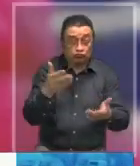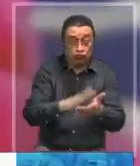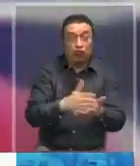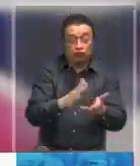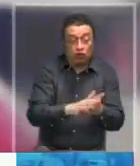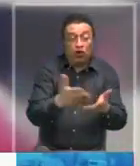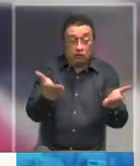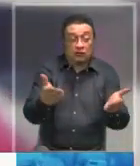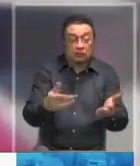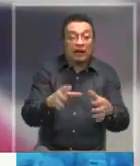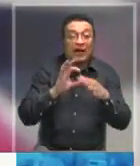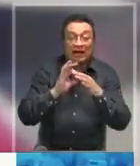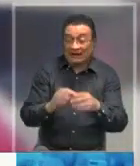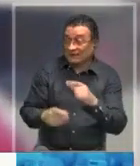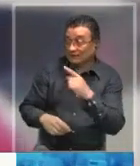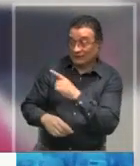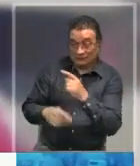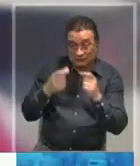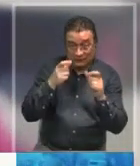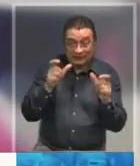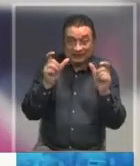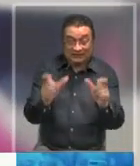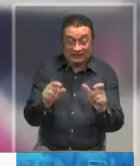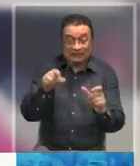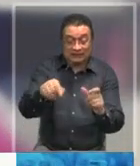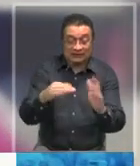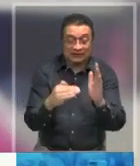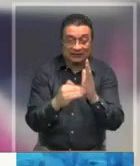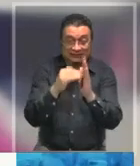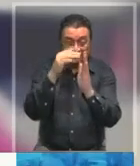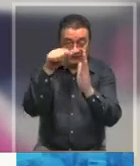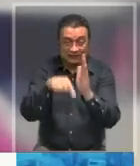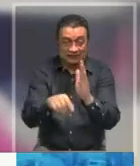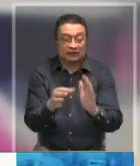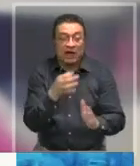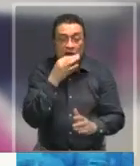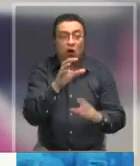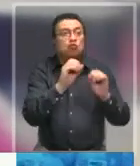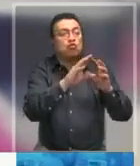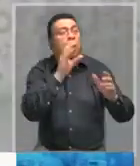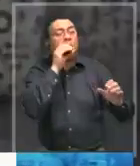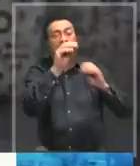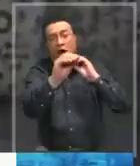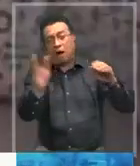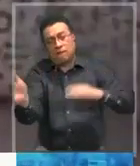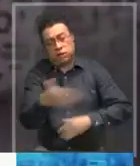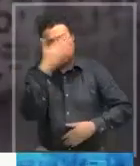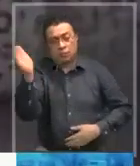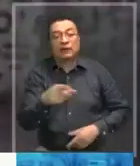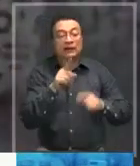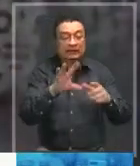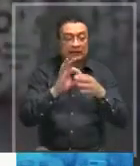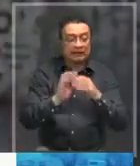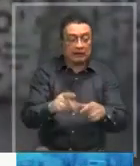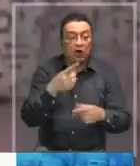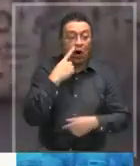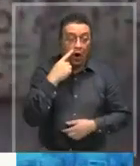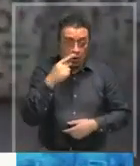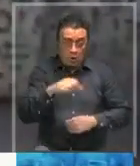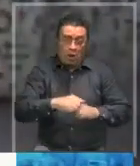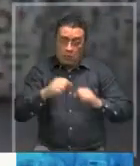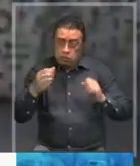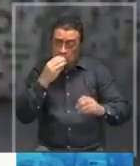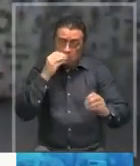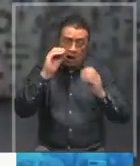Fue gracias a Julián, el conserje de una de las torres, que muchos salieron con vida. En un acto heroico,